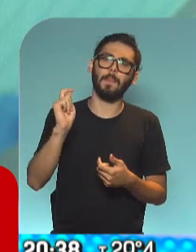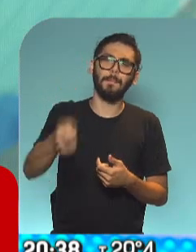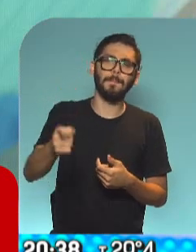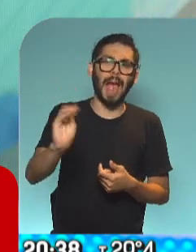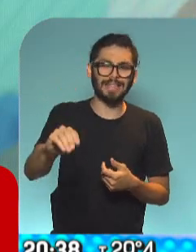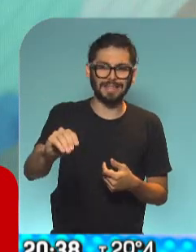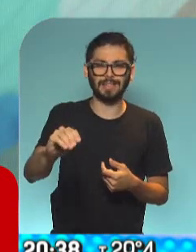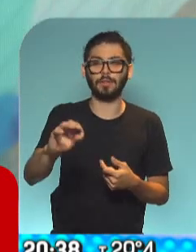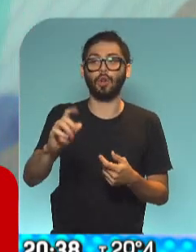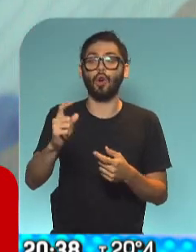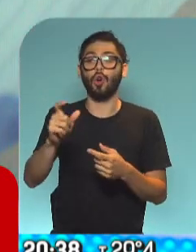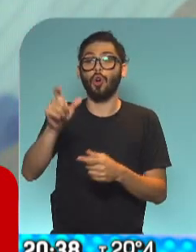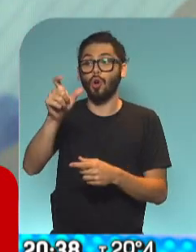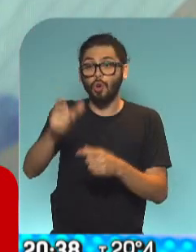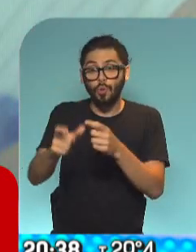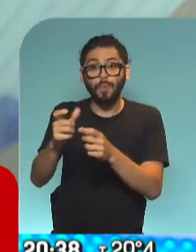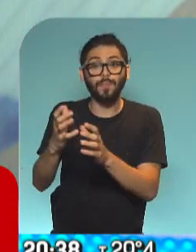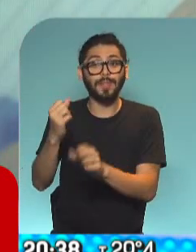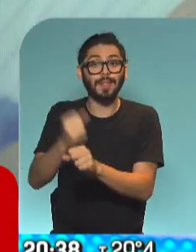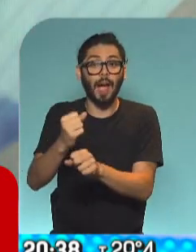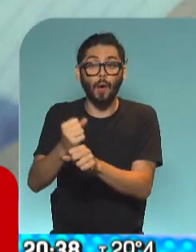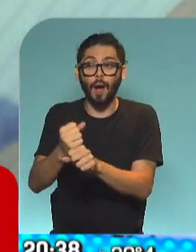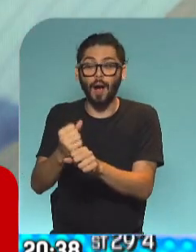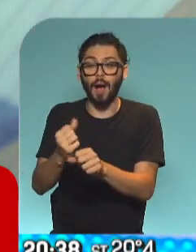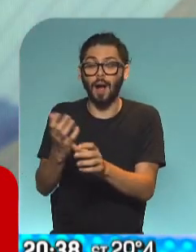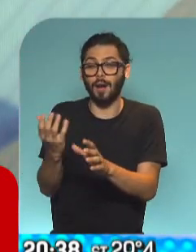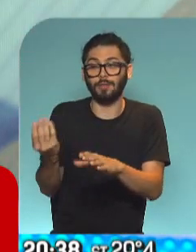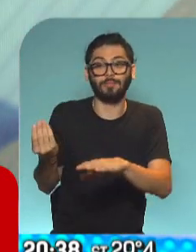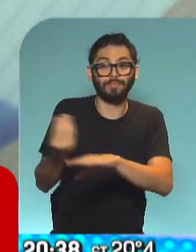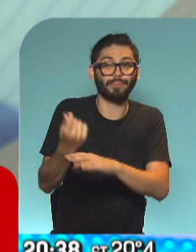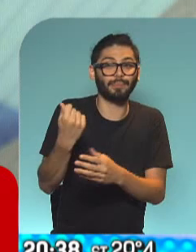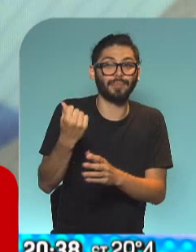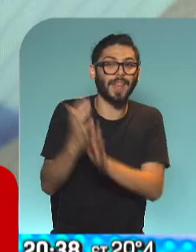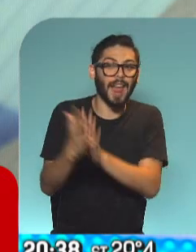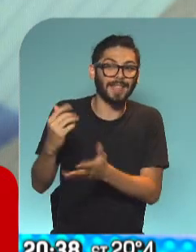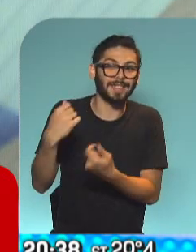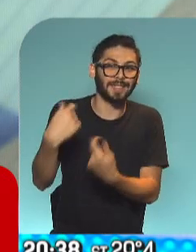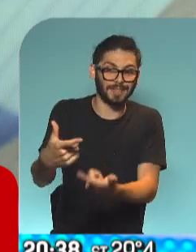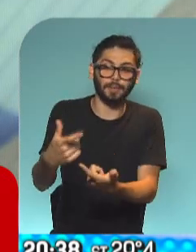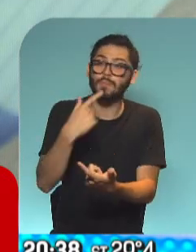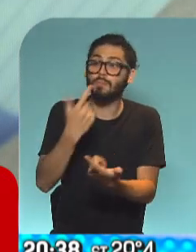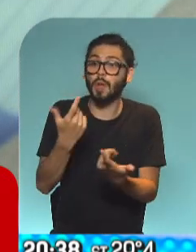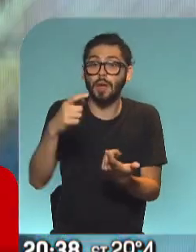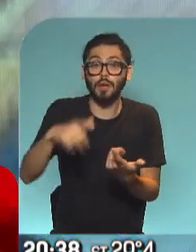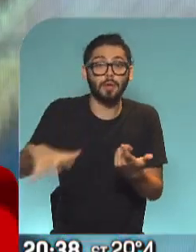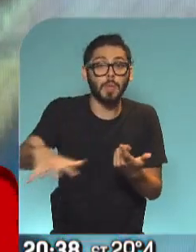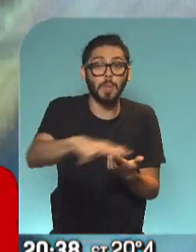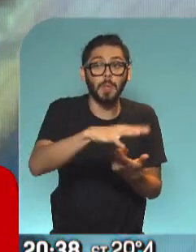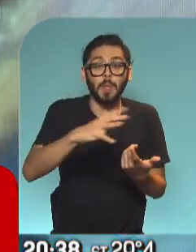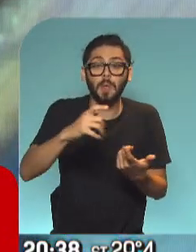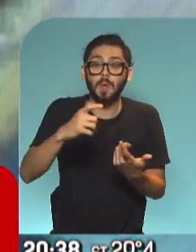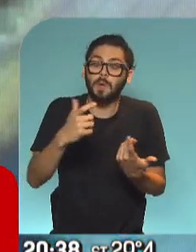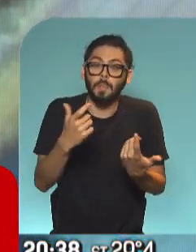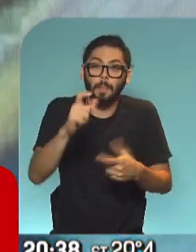la cultura para aquel sector que, por supuesto, también se vio particularmente castigado en la pandemia porque no hay espectáculos, digamos. Esta idea